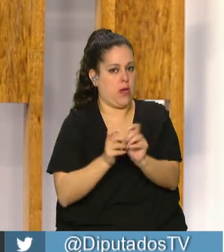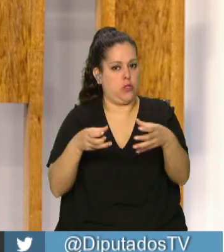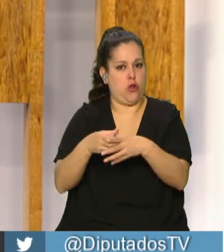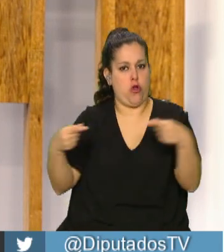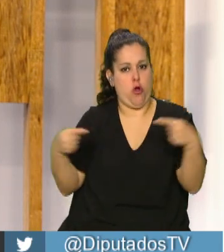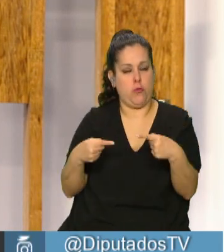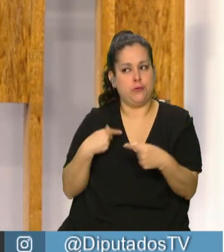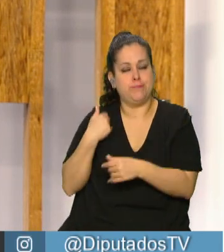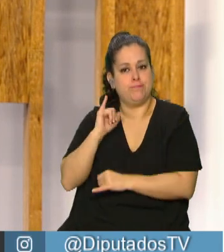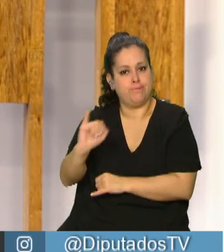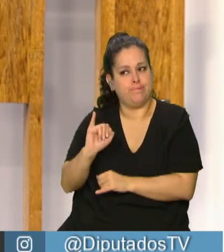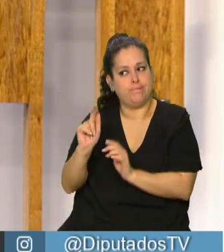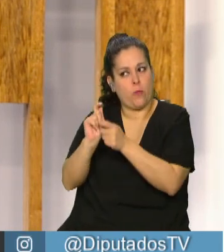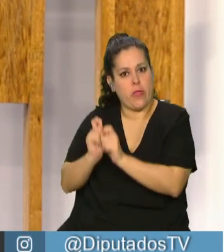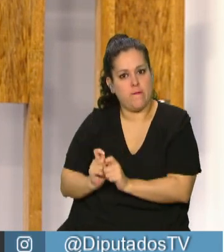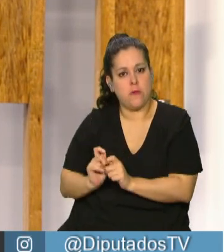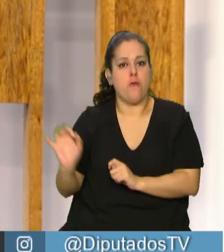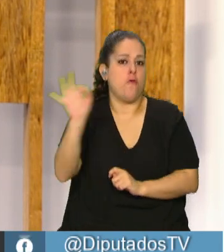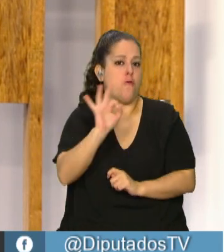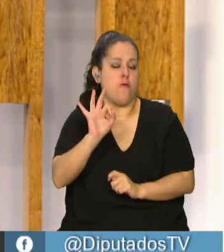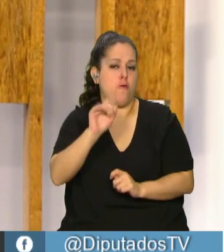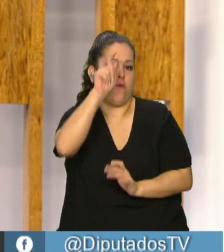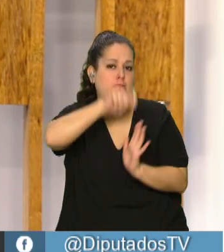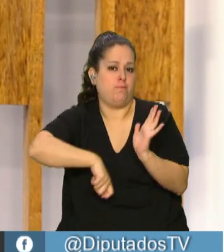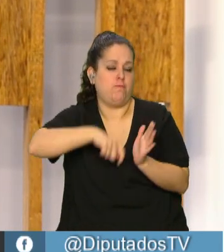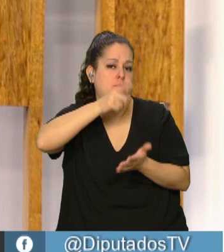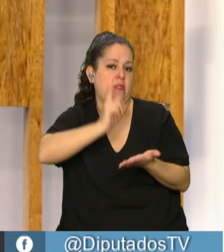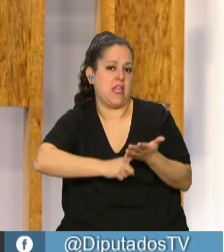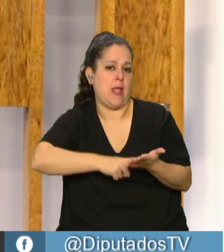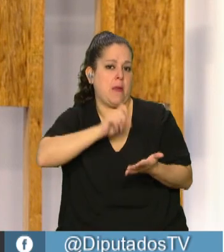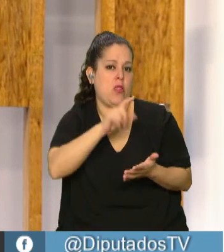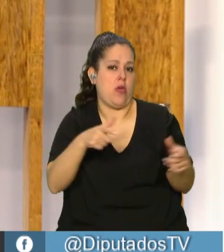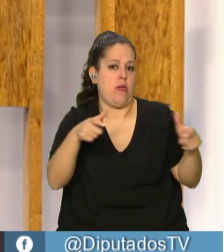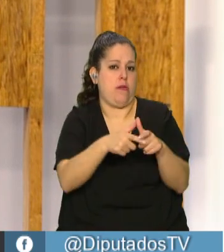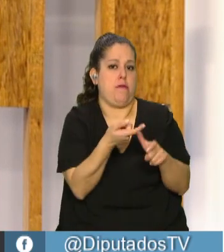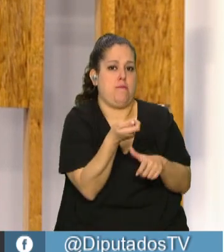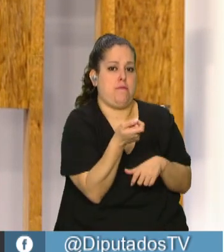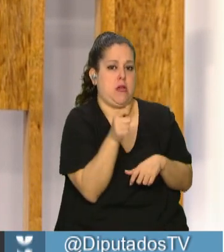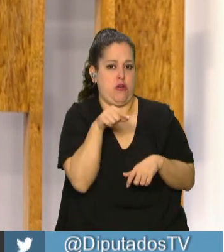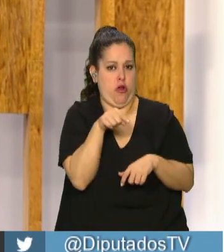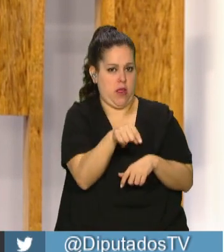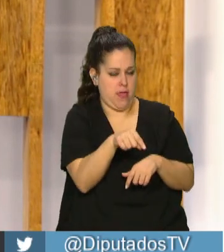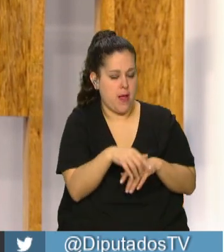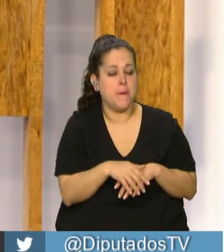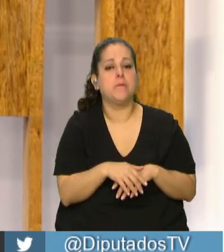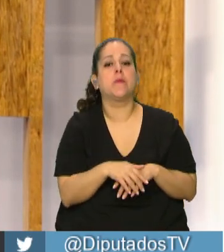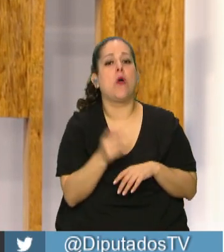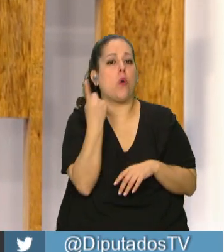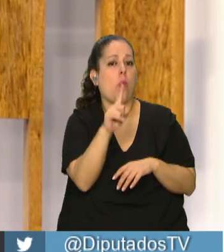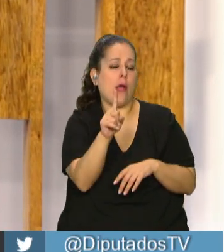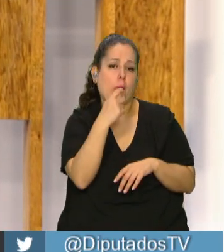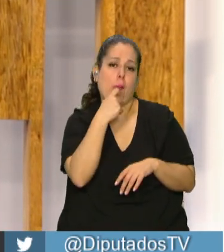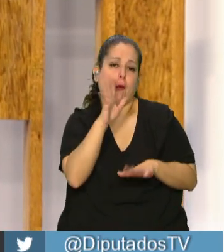oposición o los que firman dictámenes de minoría. No necesariamente cuando uno